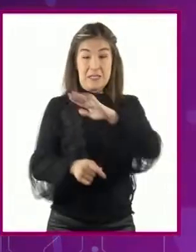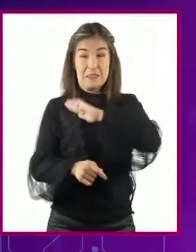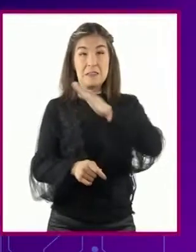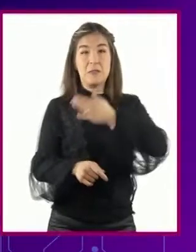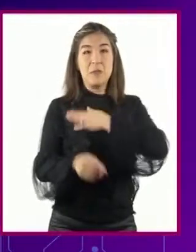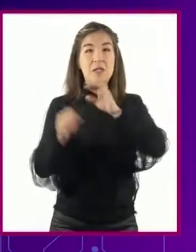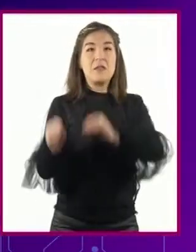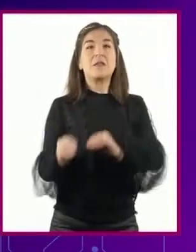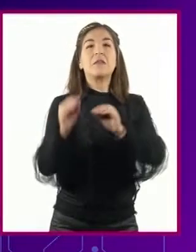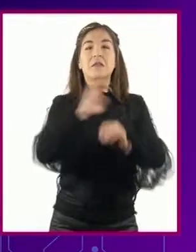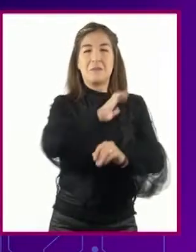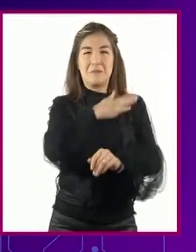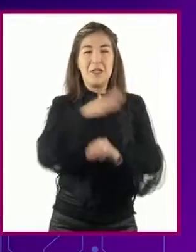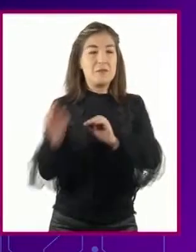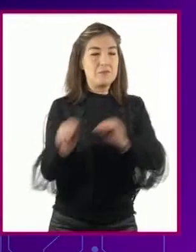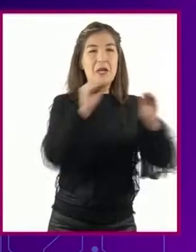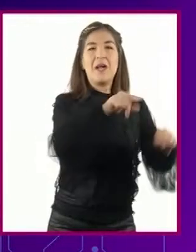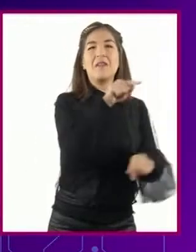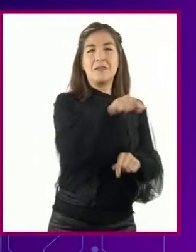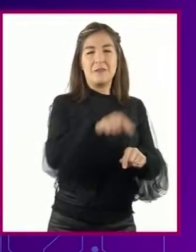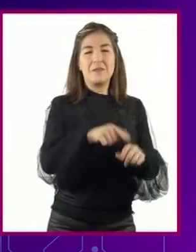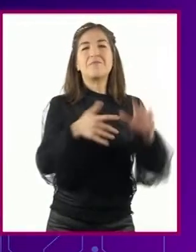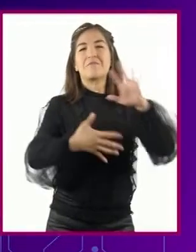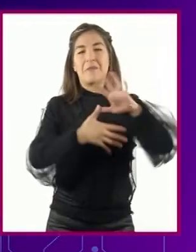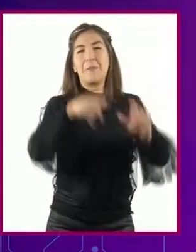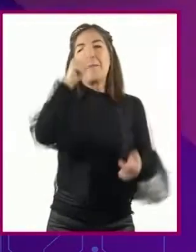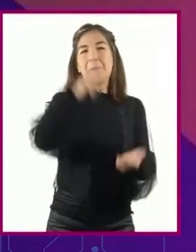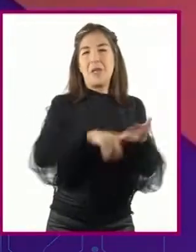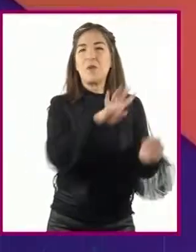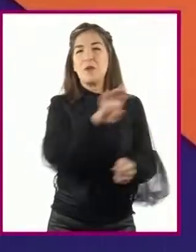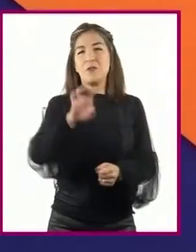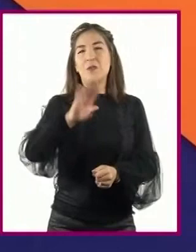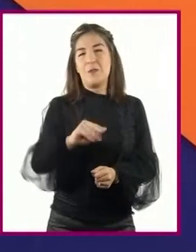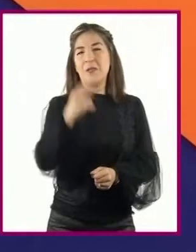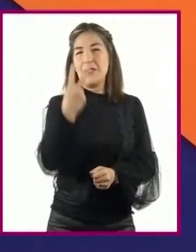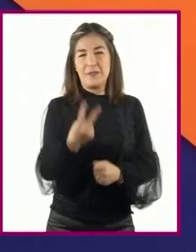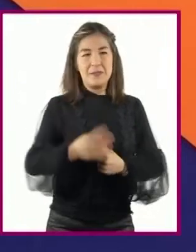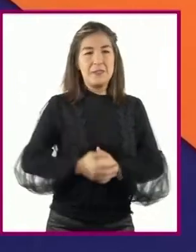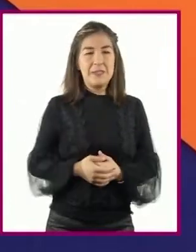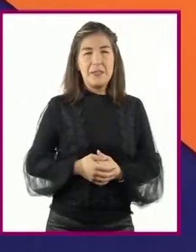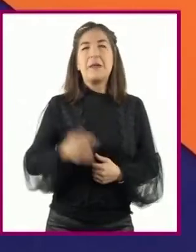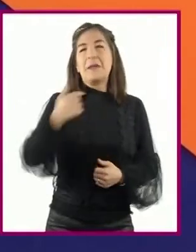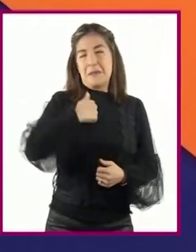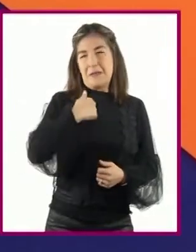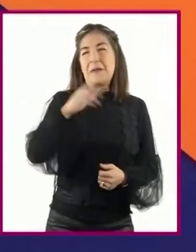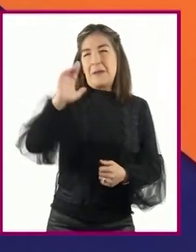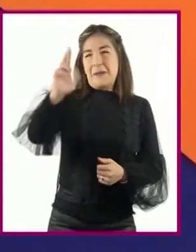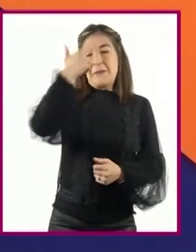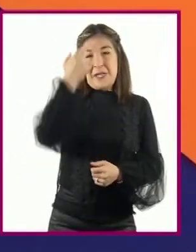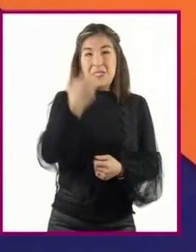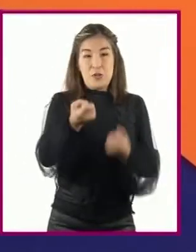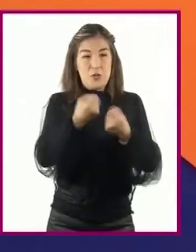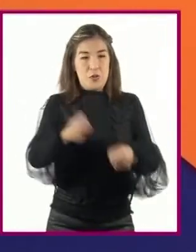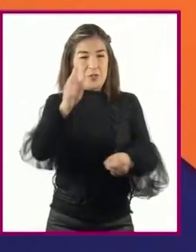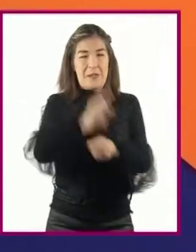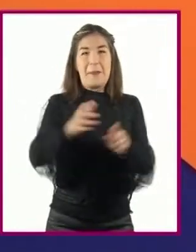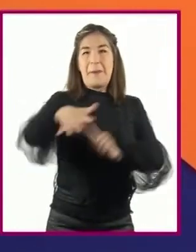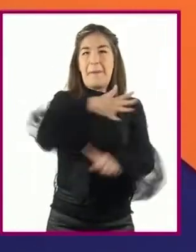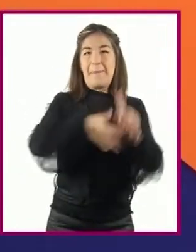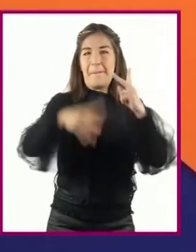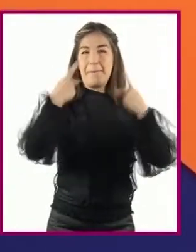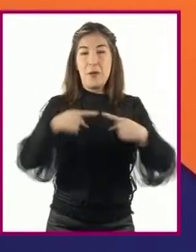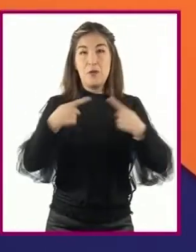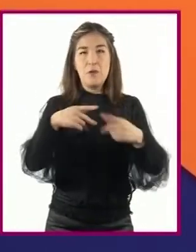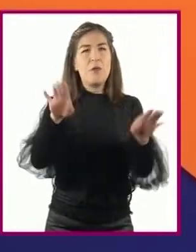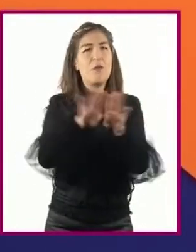llegaron a América en 1492. Maestra, me imagino que la sociedad no se transformó, de un